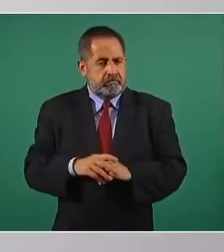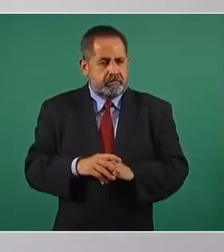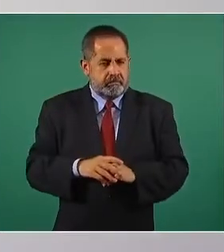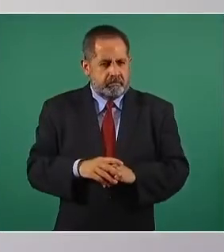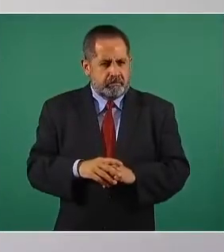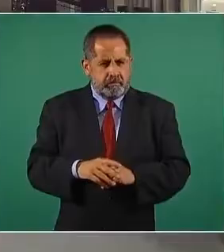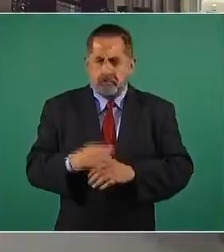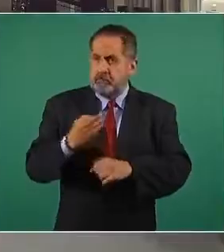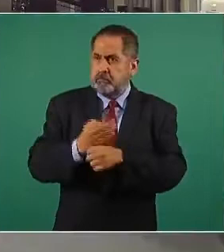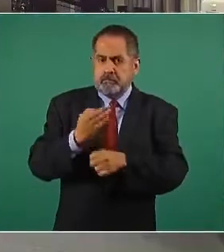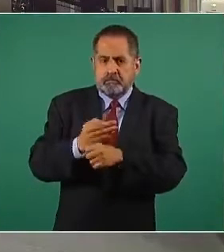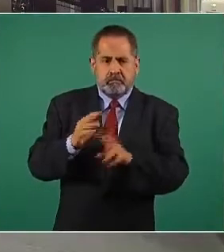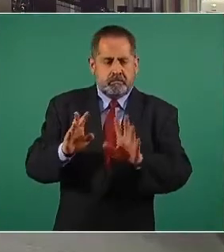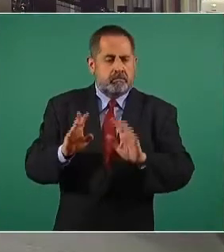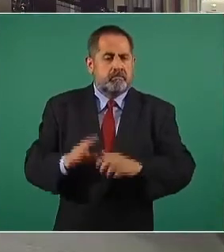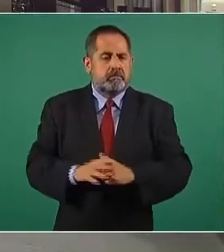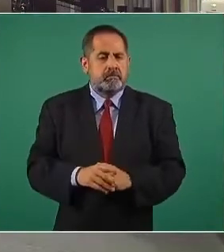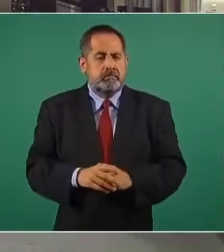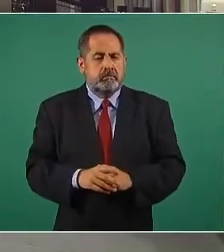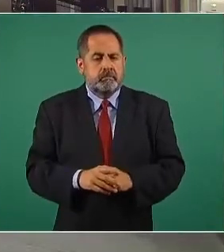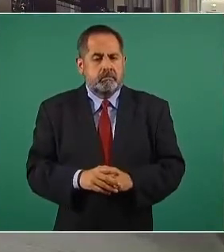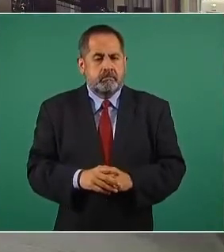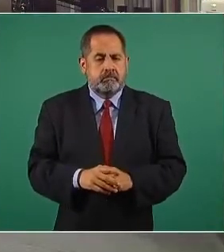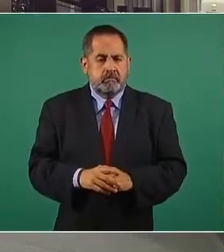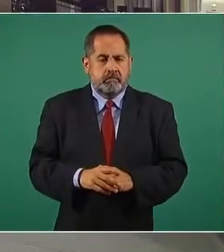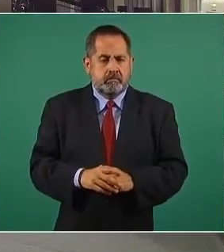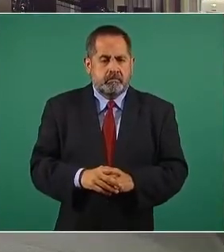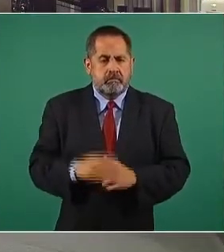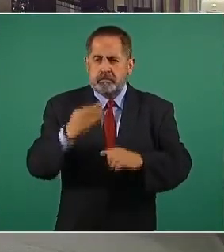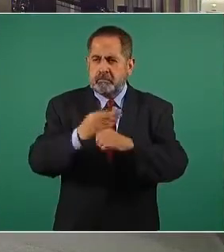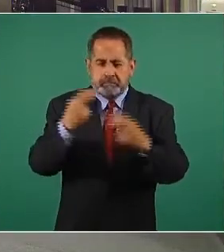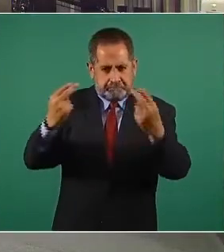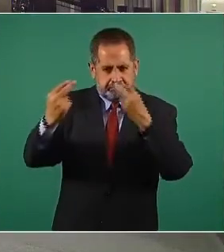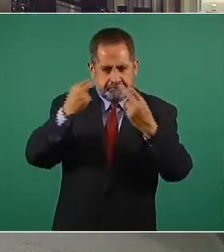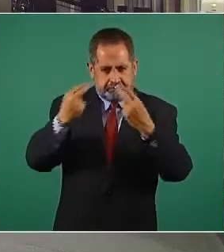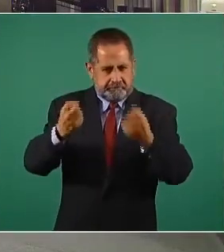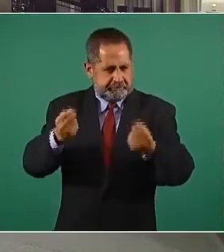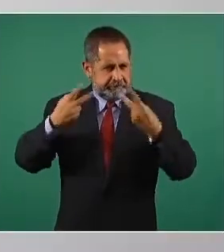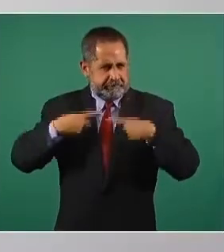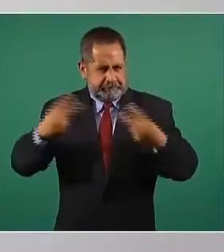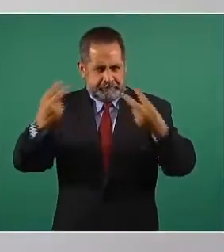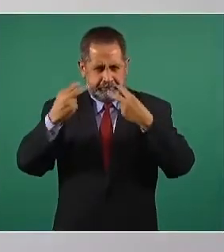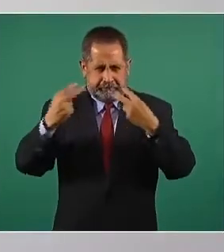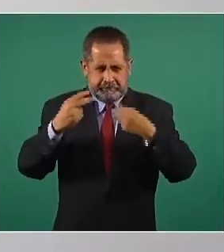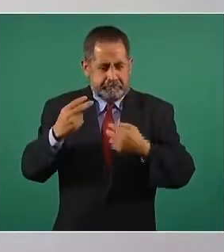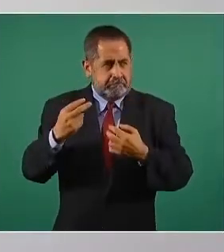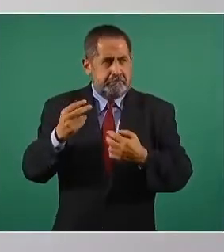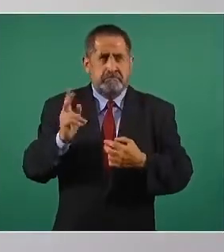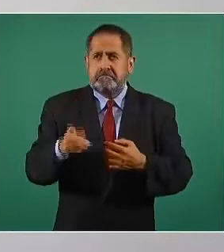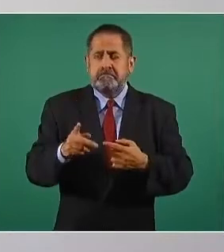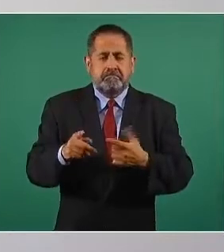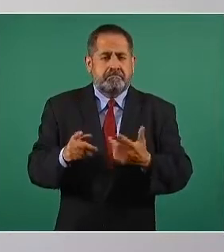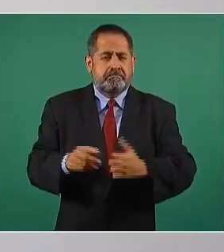Ahora es como si nos están viendo, como si